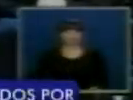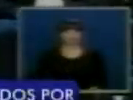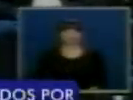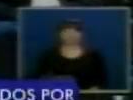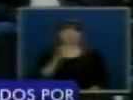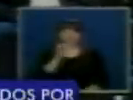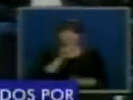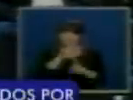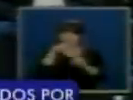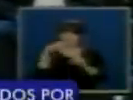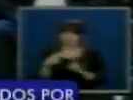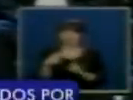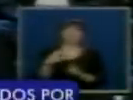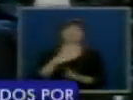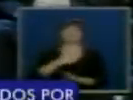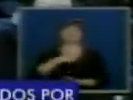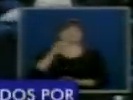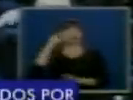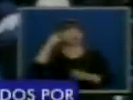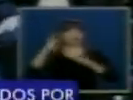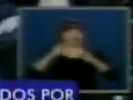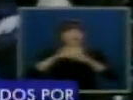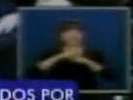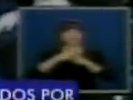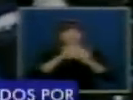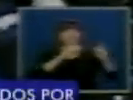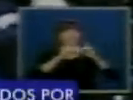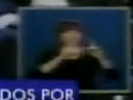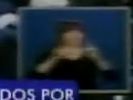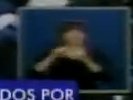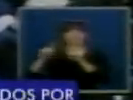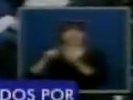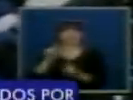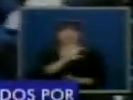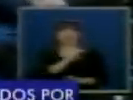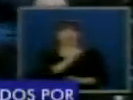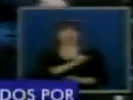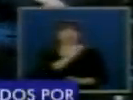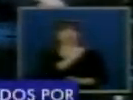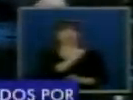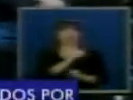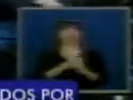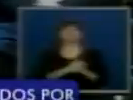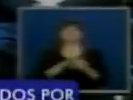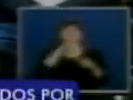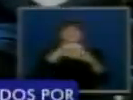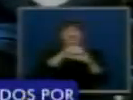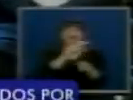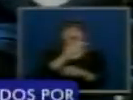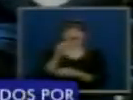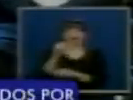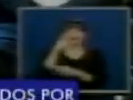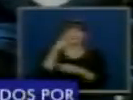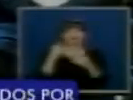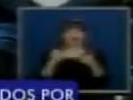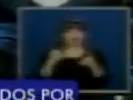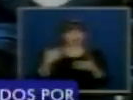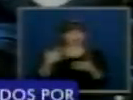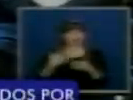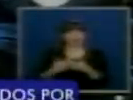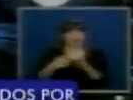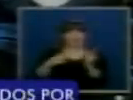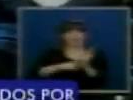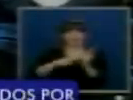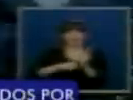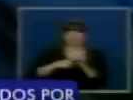sentido, mi administración ha iniciado un diálogo con las autoridades de la caja con el fin de poner al día las deudas